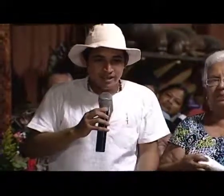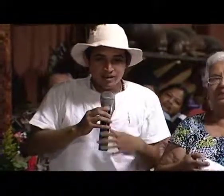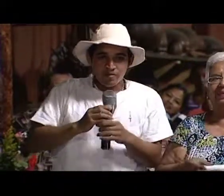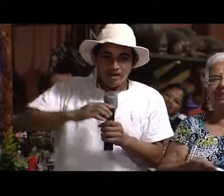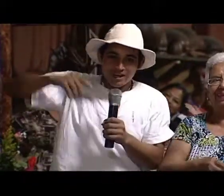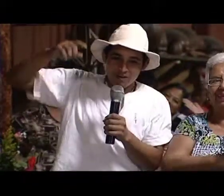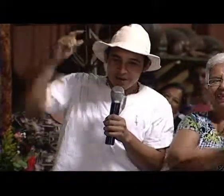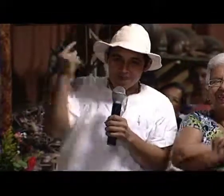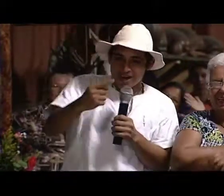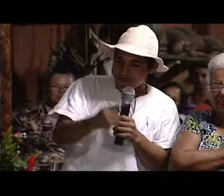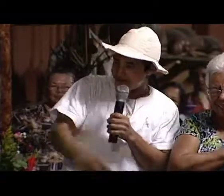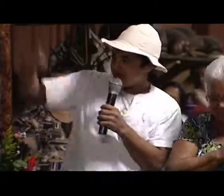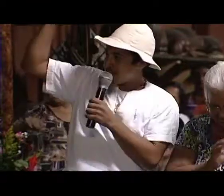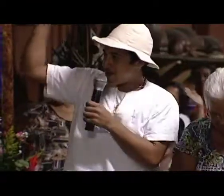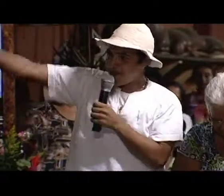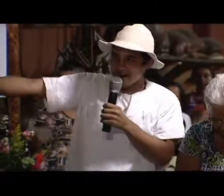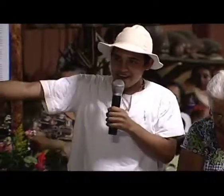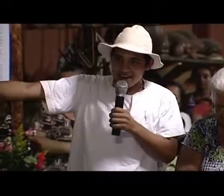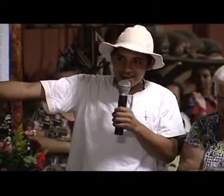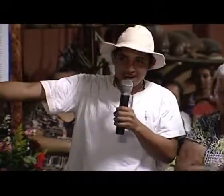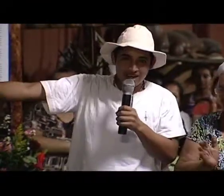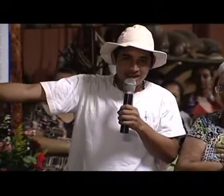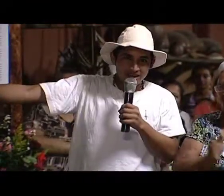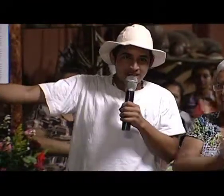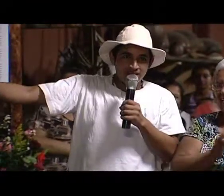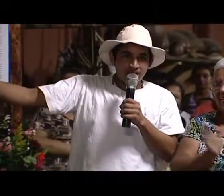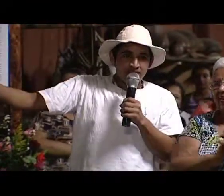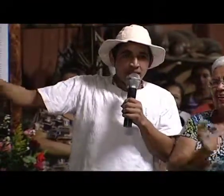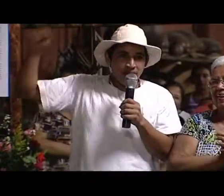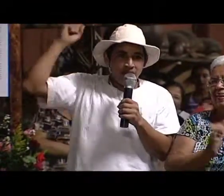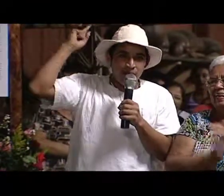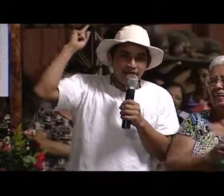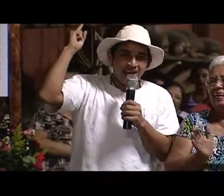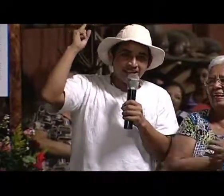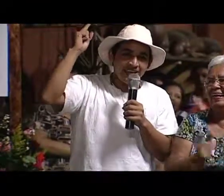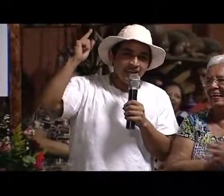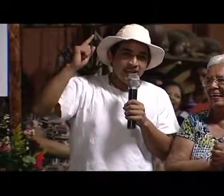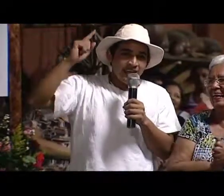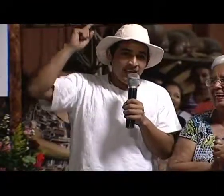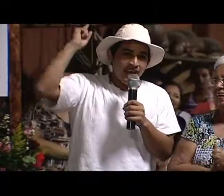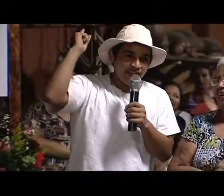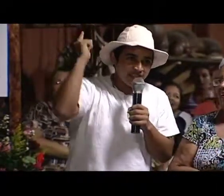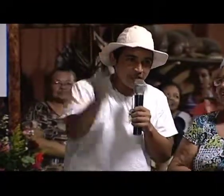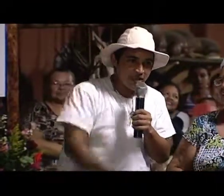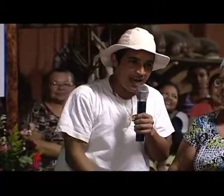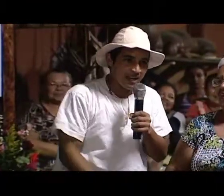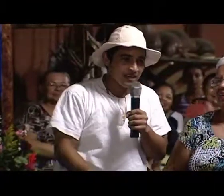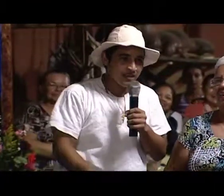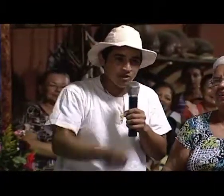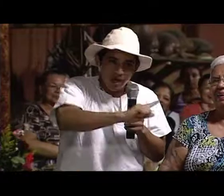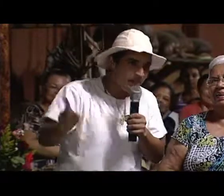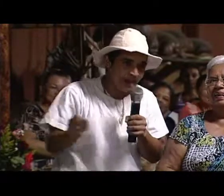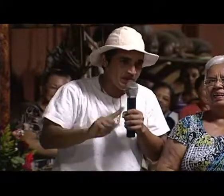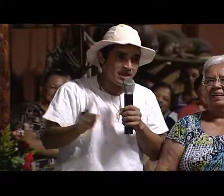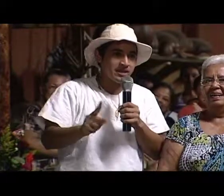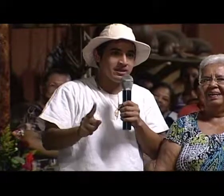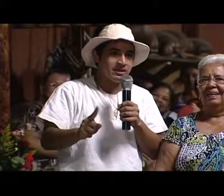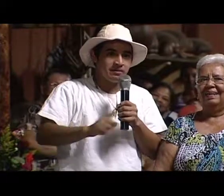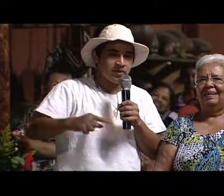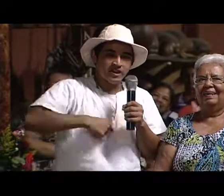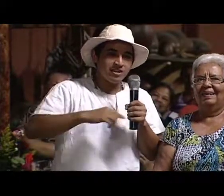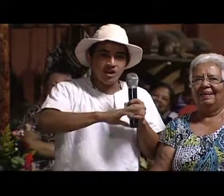colaboren, porque no es para mí, es para ella y para poder hacer la festividad. No es para